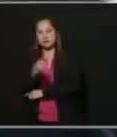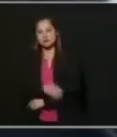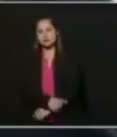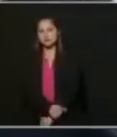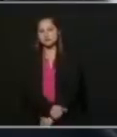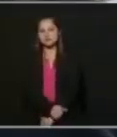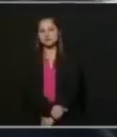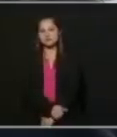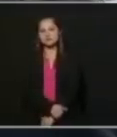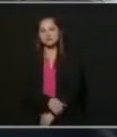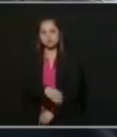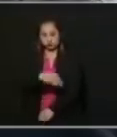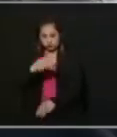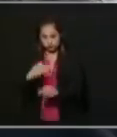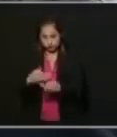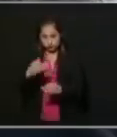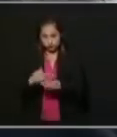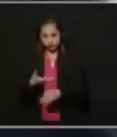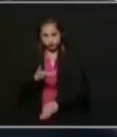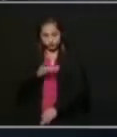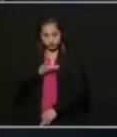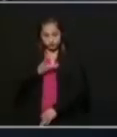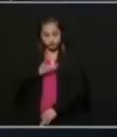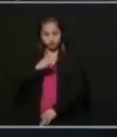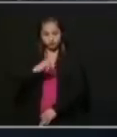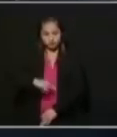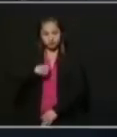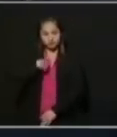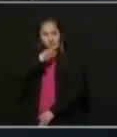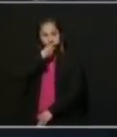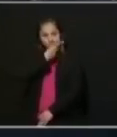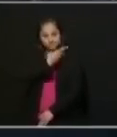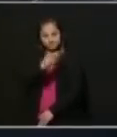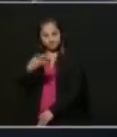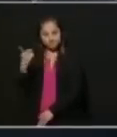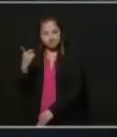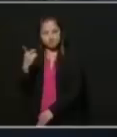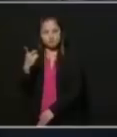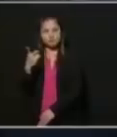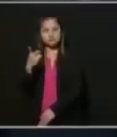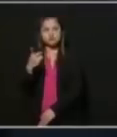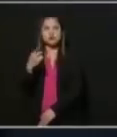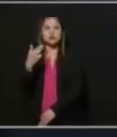Lo digo en esta plaza, no va a haber huachicoleo,